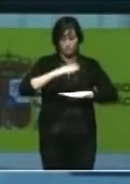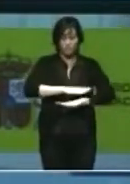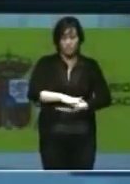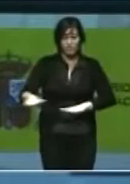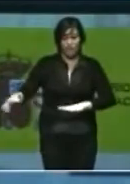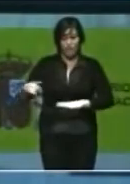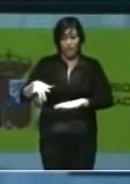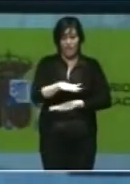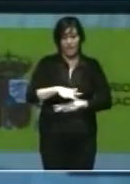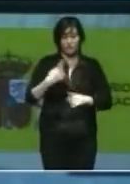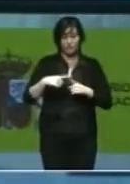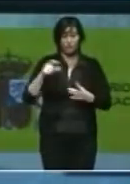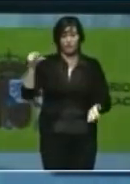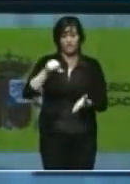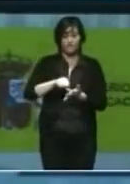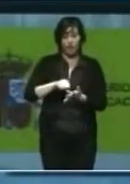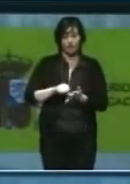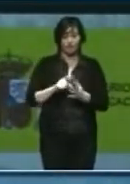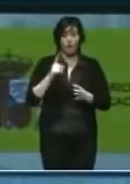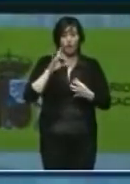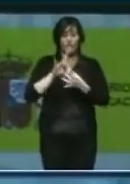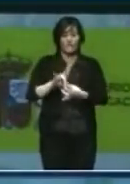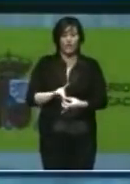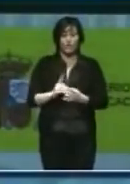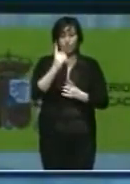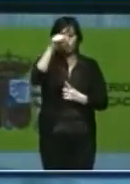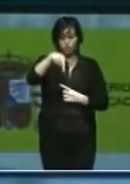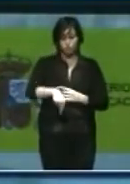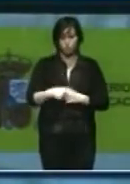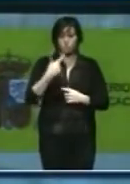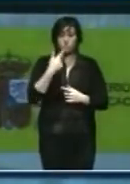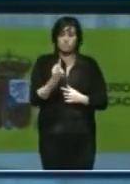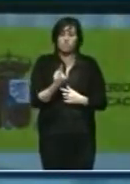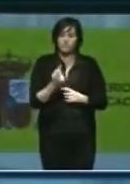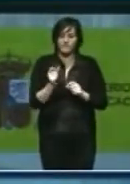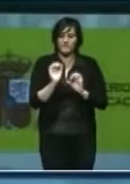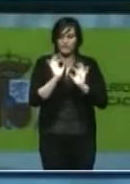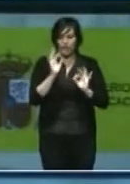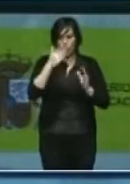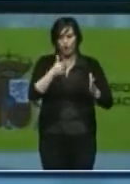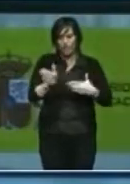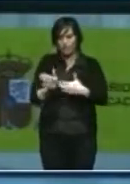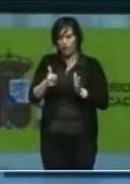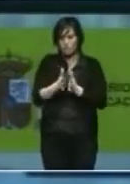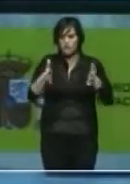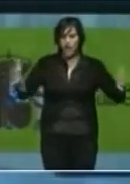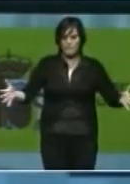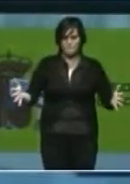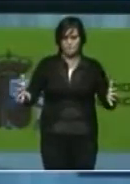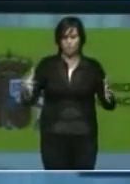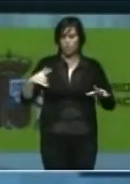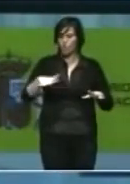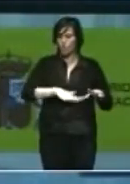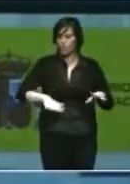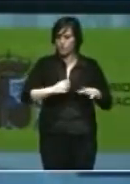elemento central, orientado en sentido norte-sur, estructura todo el área docente, orientada hacia este amplio espacio hacia el que el